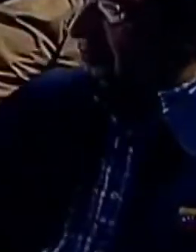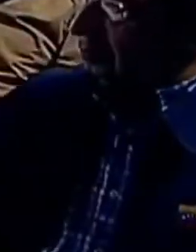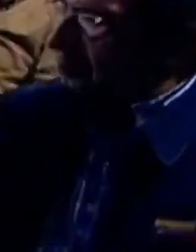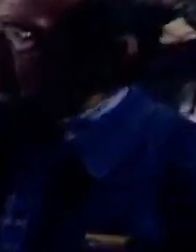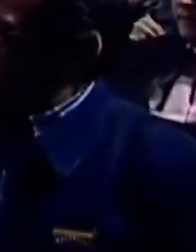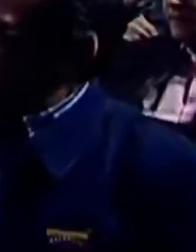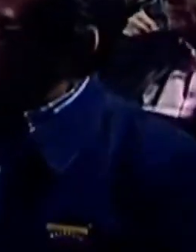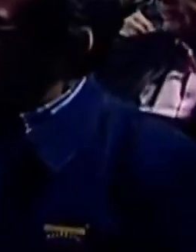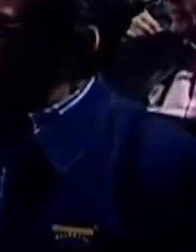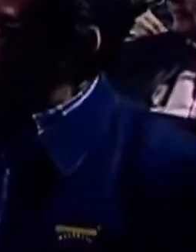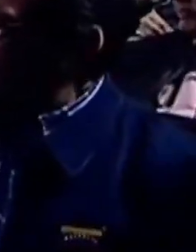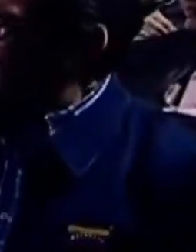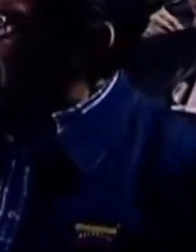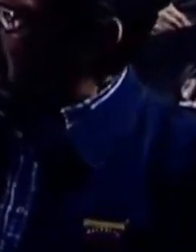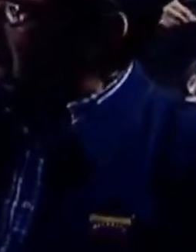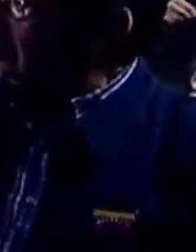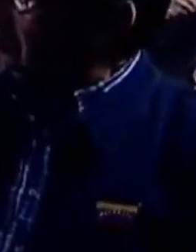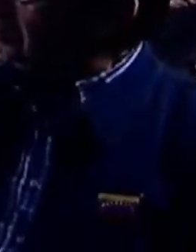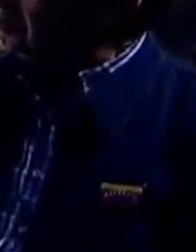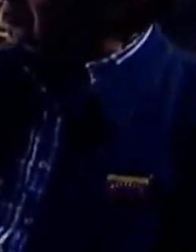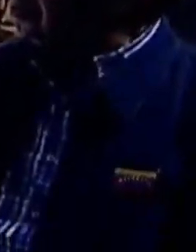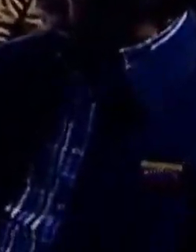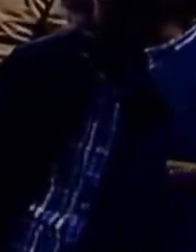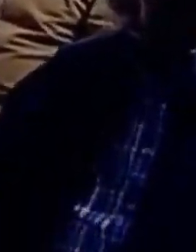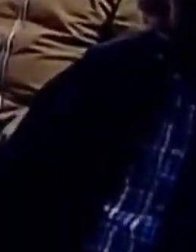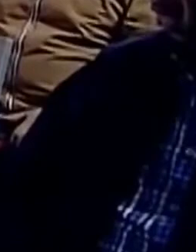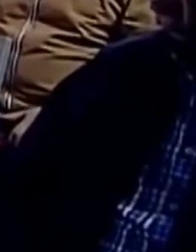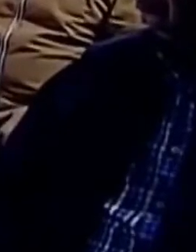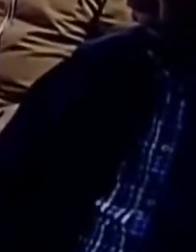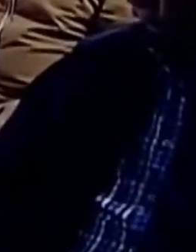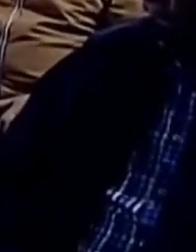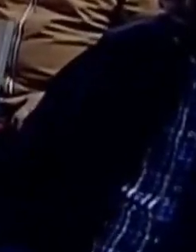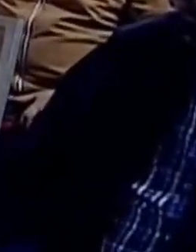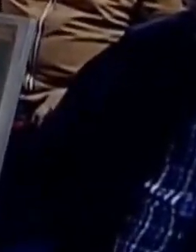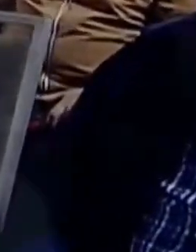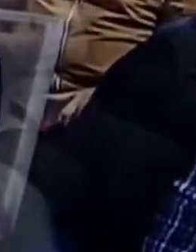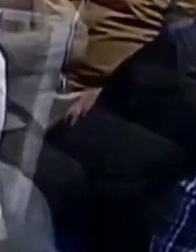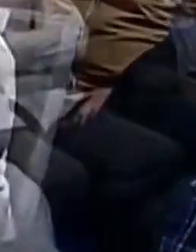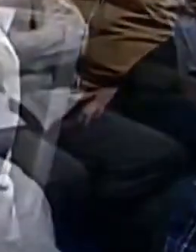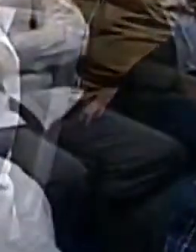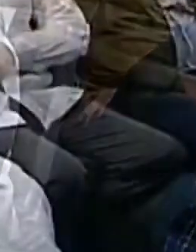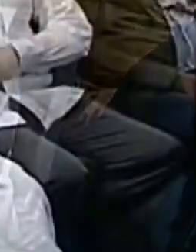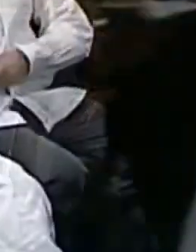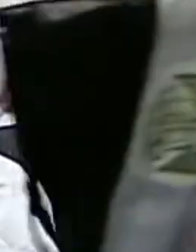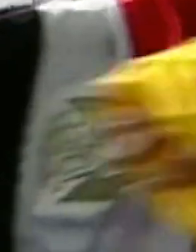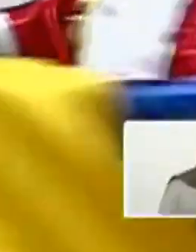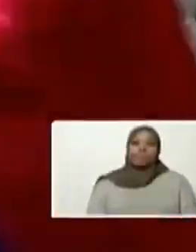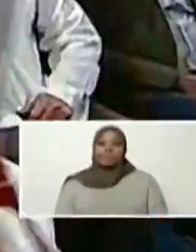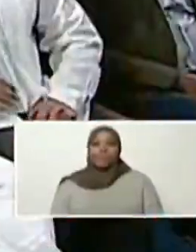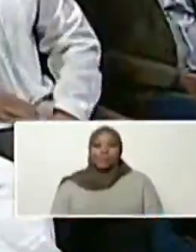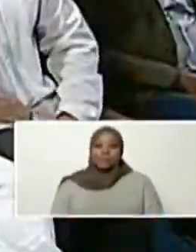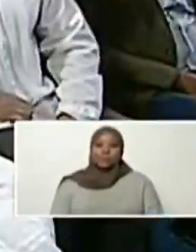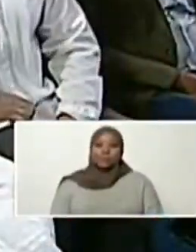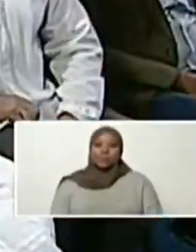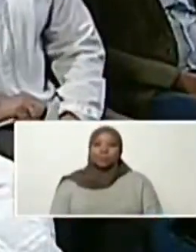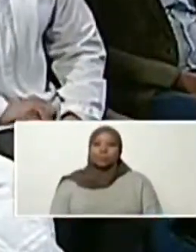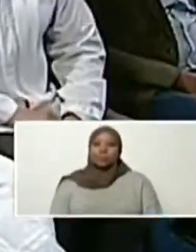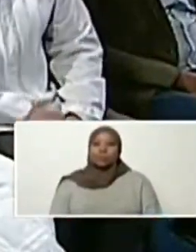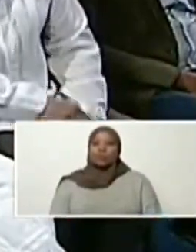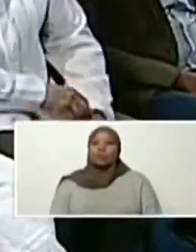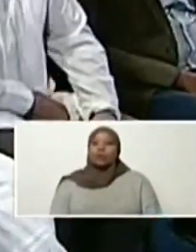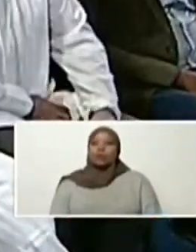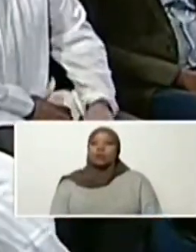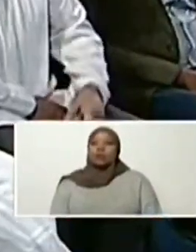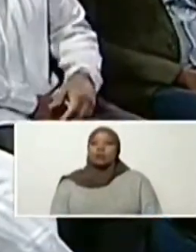La edición número 18 de la Feria Internacional del Libro Filben estará dedicada al continente africano con el lema